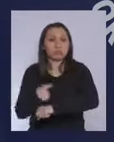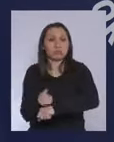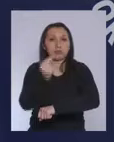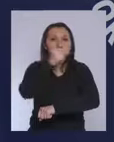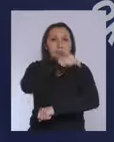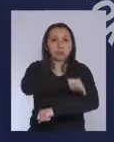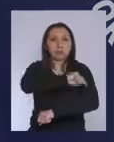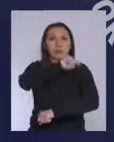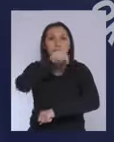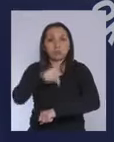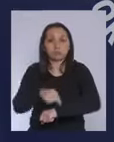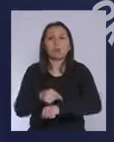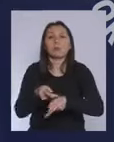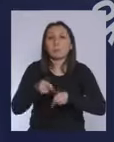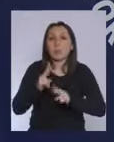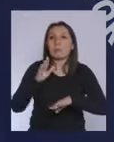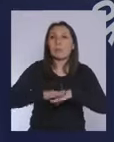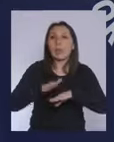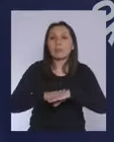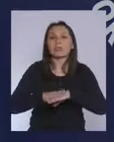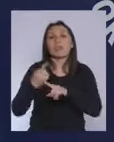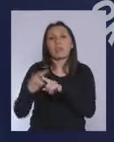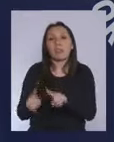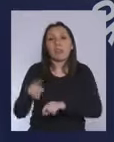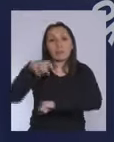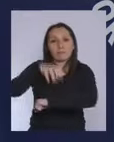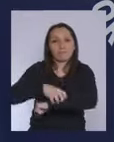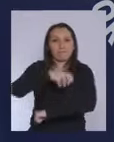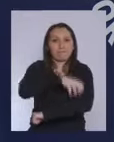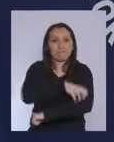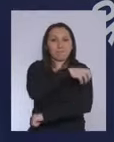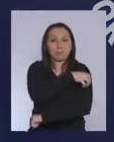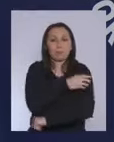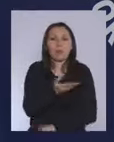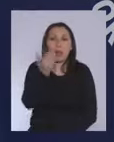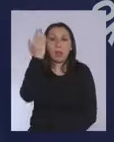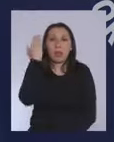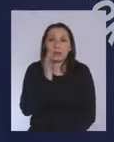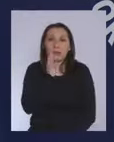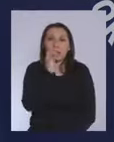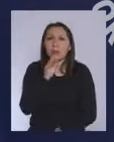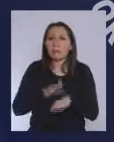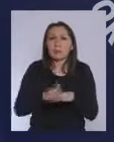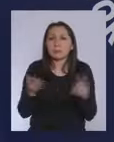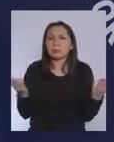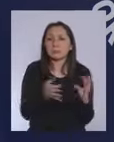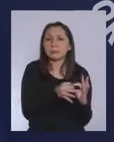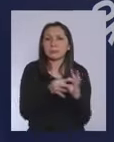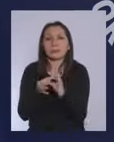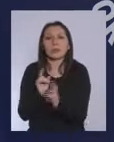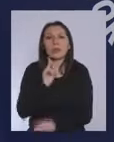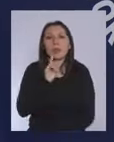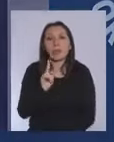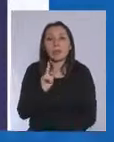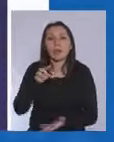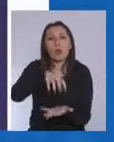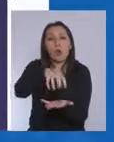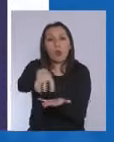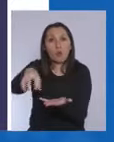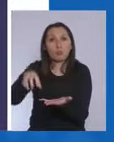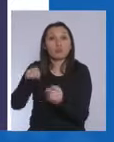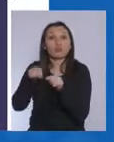y se autorizará a través de un permiso interregional como dijimos en su oportunidad este permiso es para las comunas